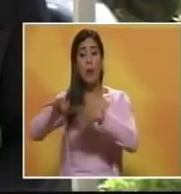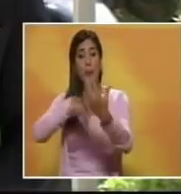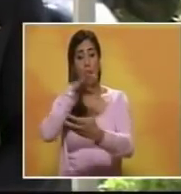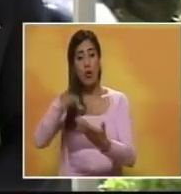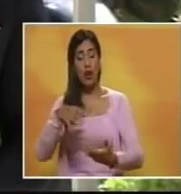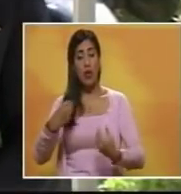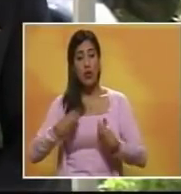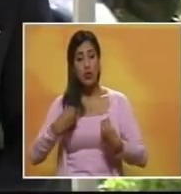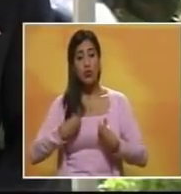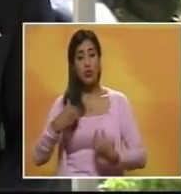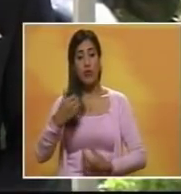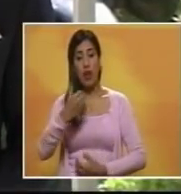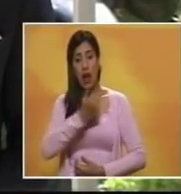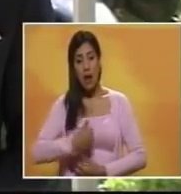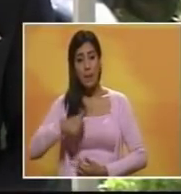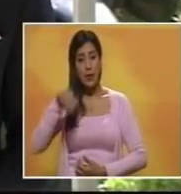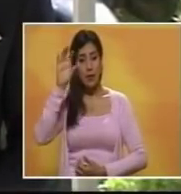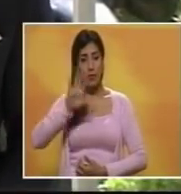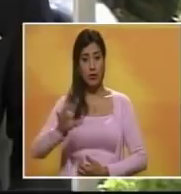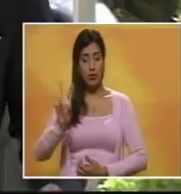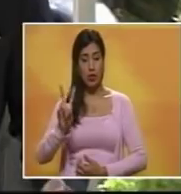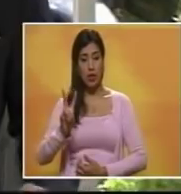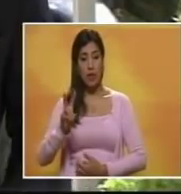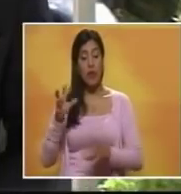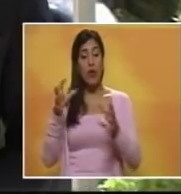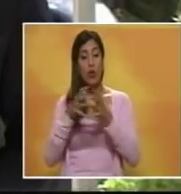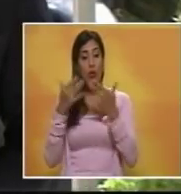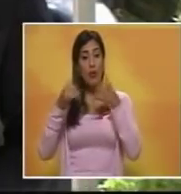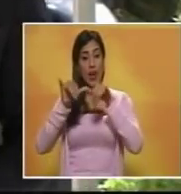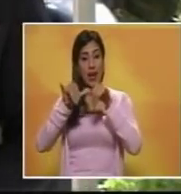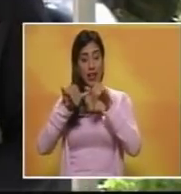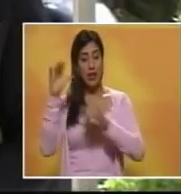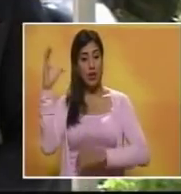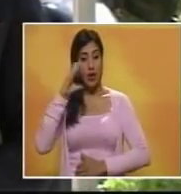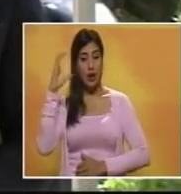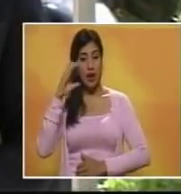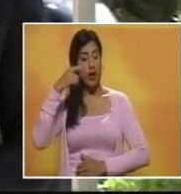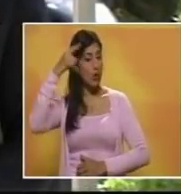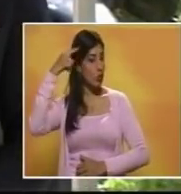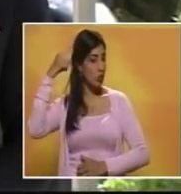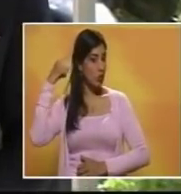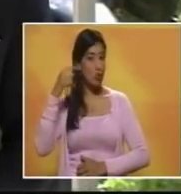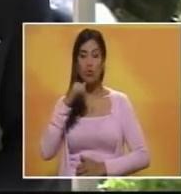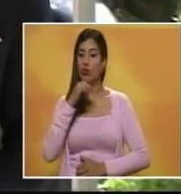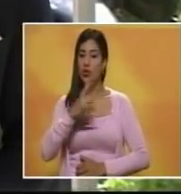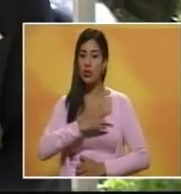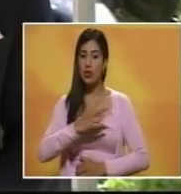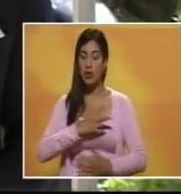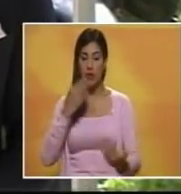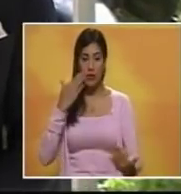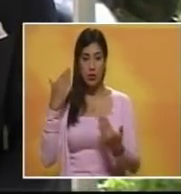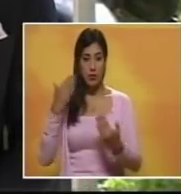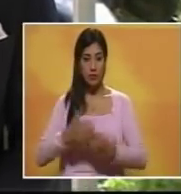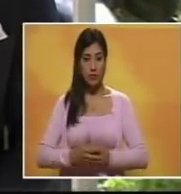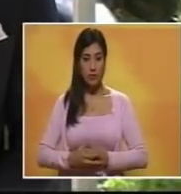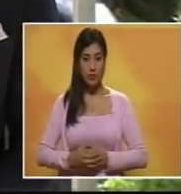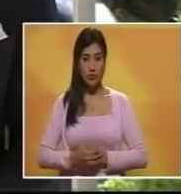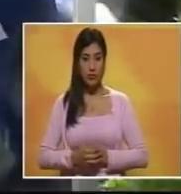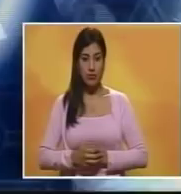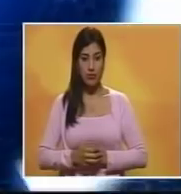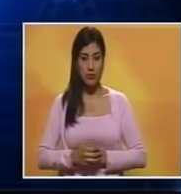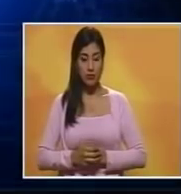situación alimentaria en el país. En la sede del Colegio de Ingenieros de Caracas, Euclides Sotillo, Noticiero Venevisión.